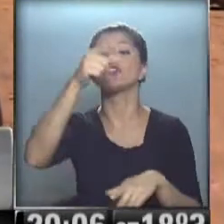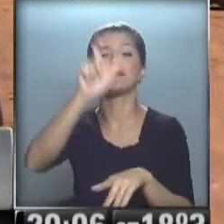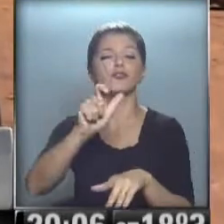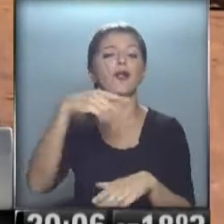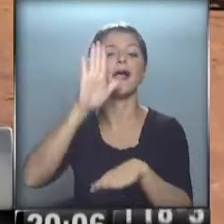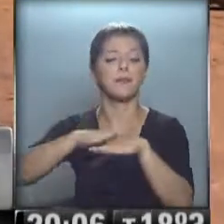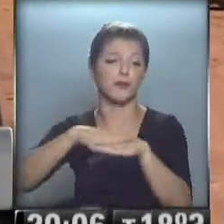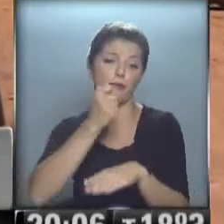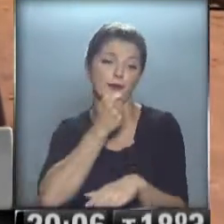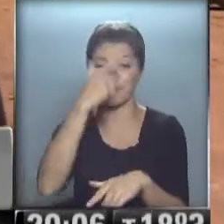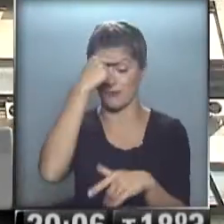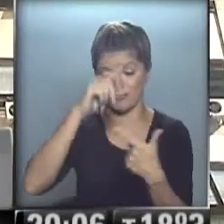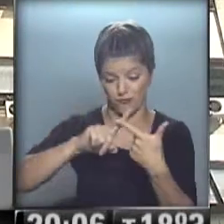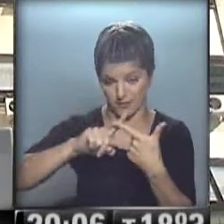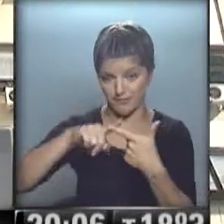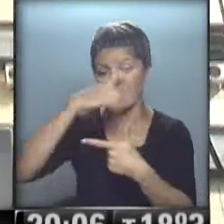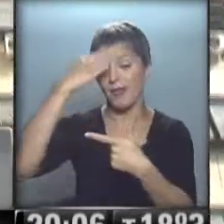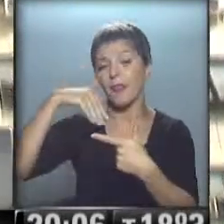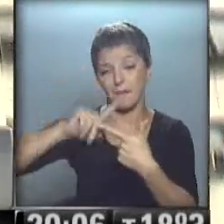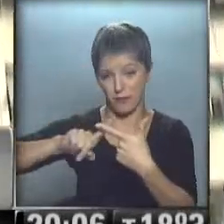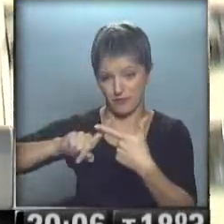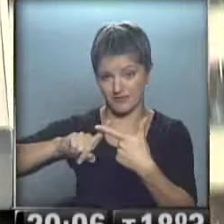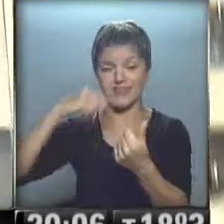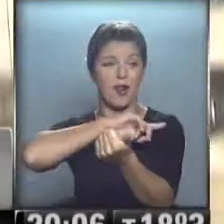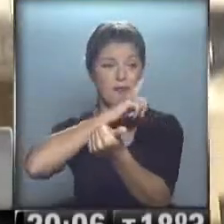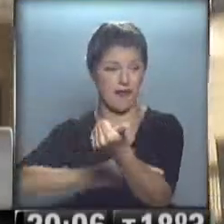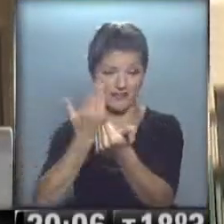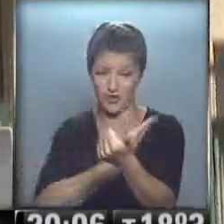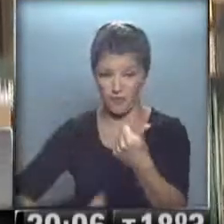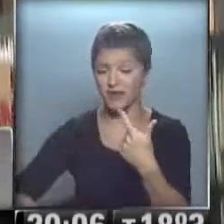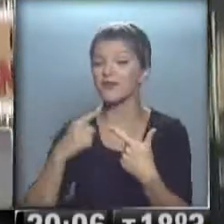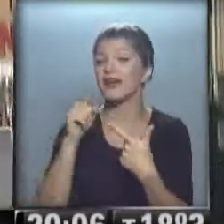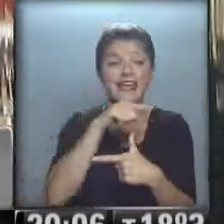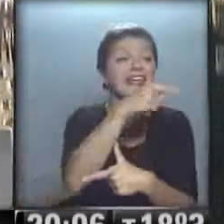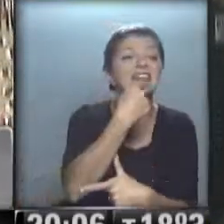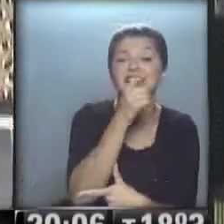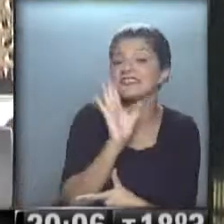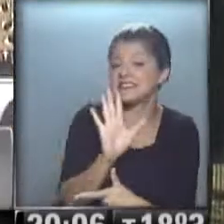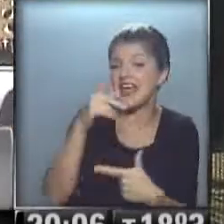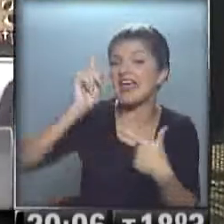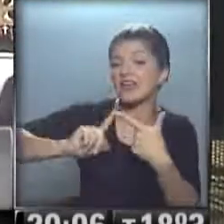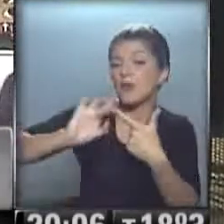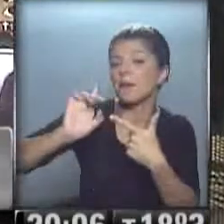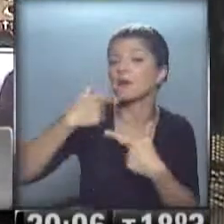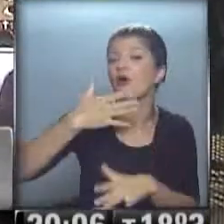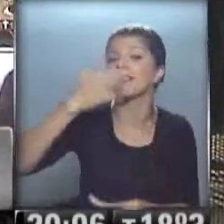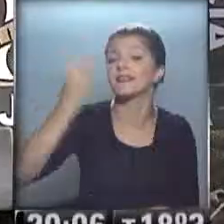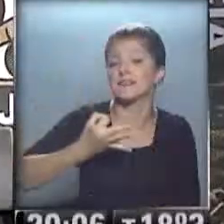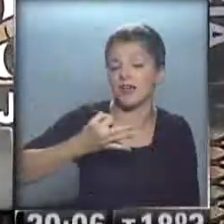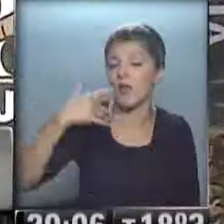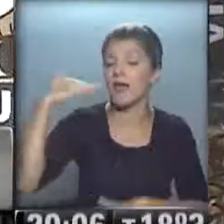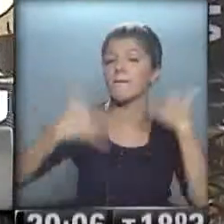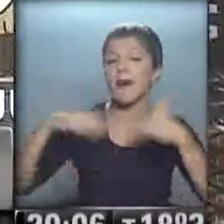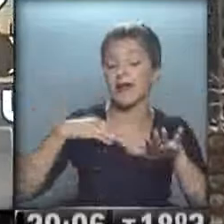por Marcos Córdoba, siguiendo por los poderes del Estado, que según él fueron quienes decidieron la emergencia ferroviaria y eso